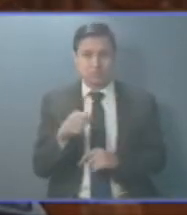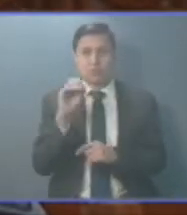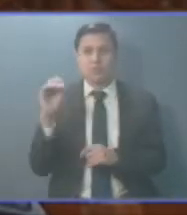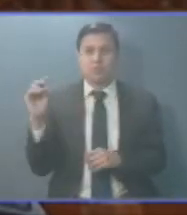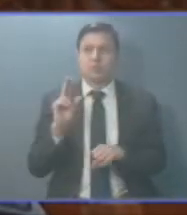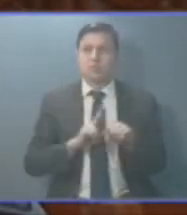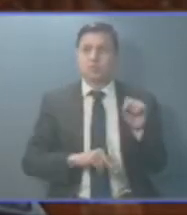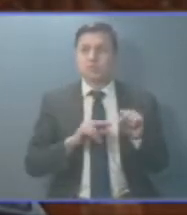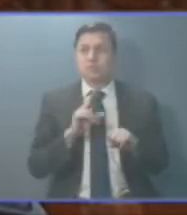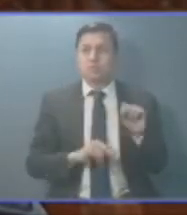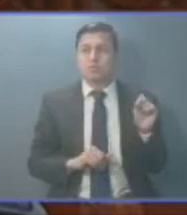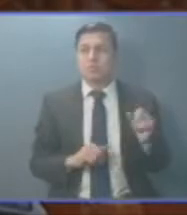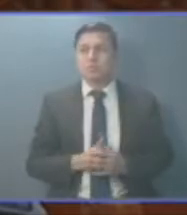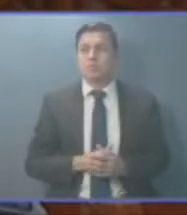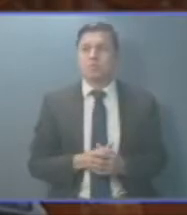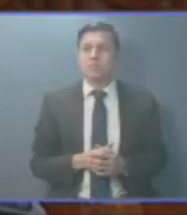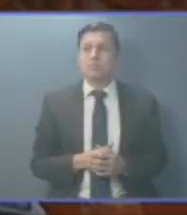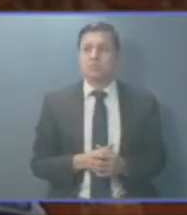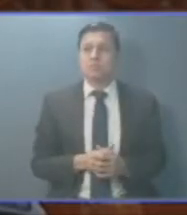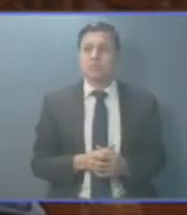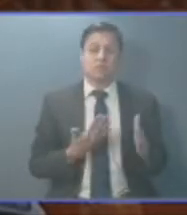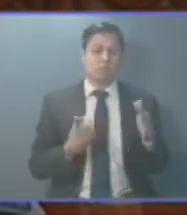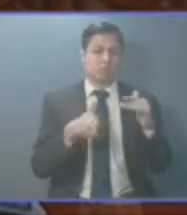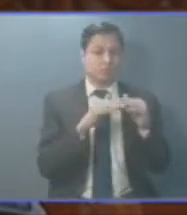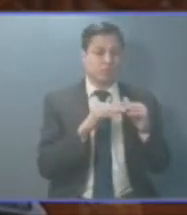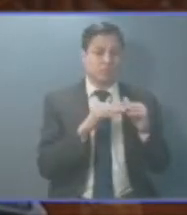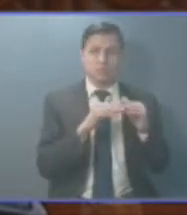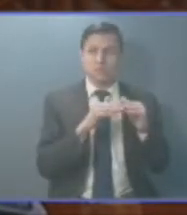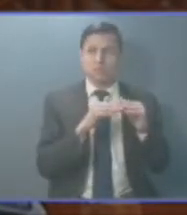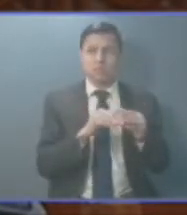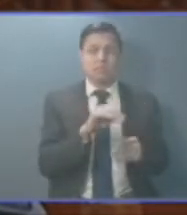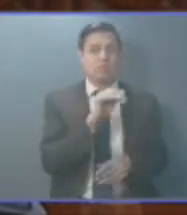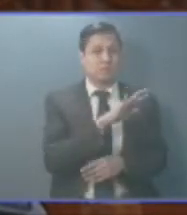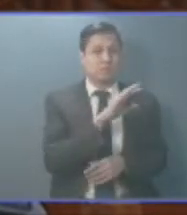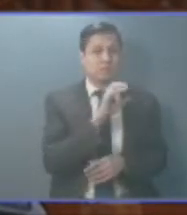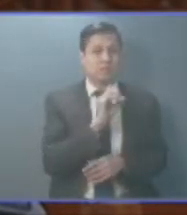$56,000 de los estados, no, perdón, asciende a